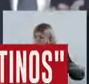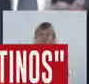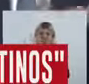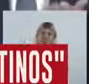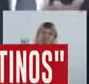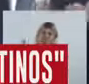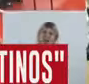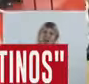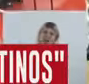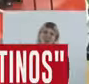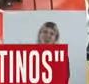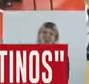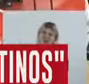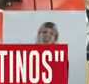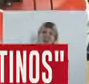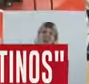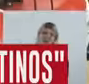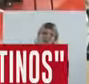los fueguinos.